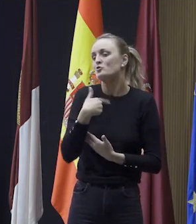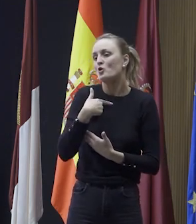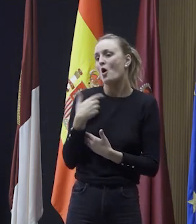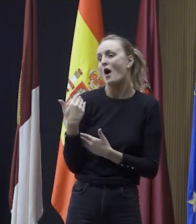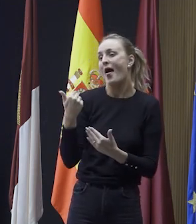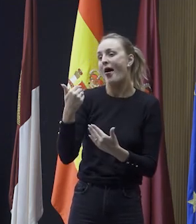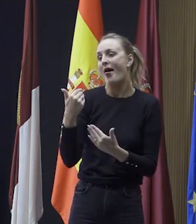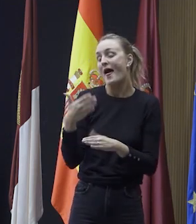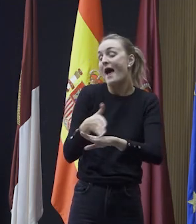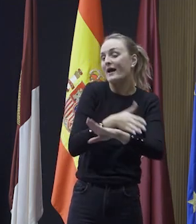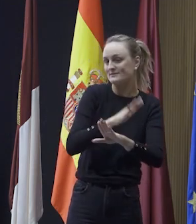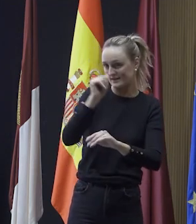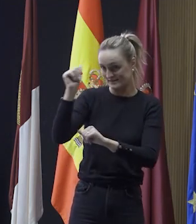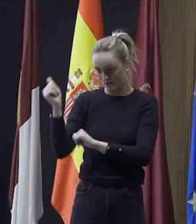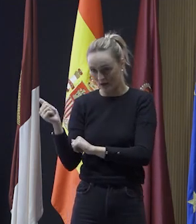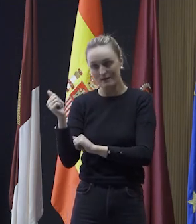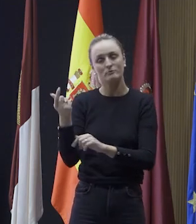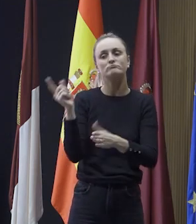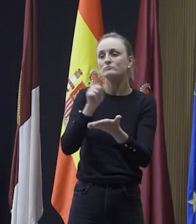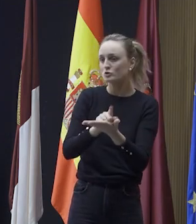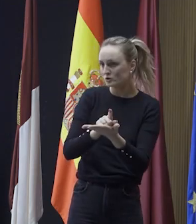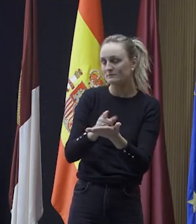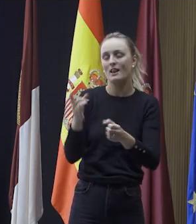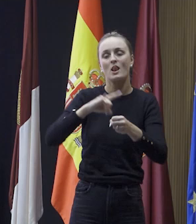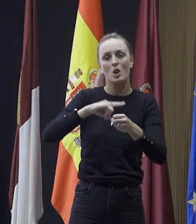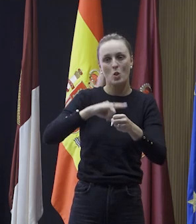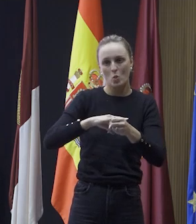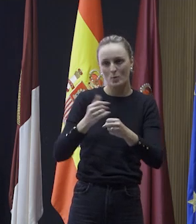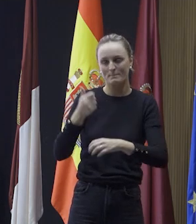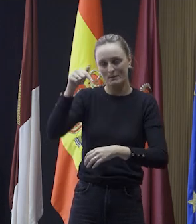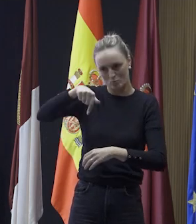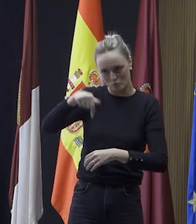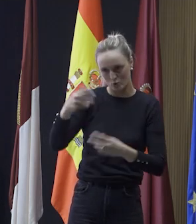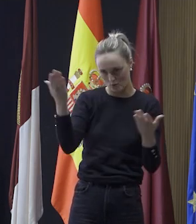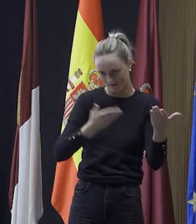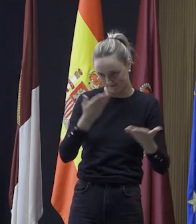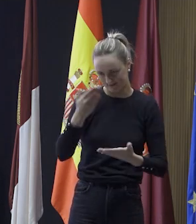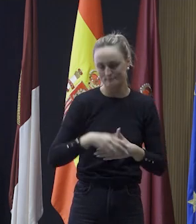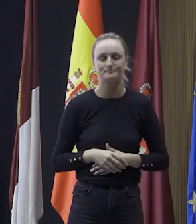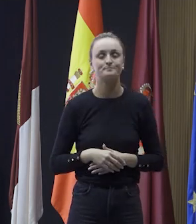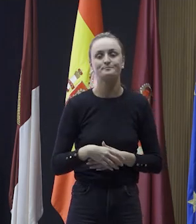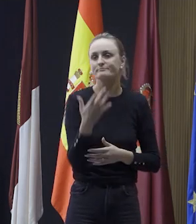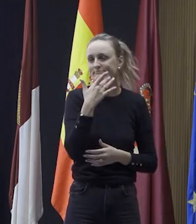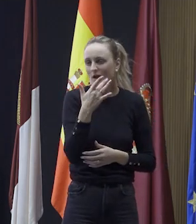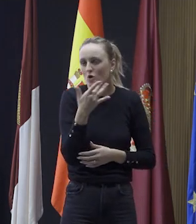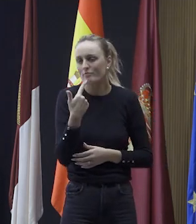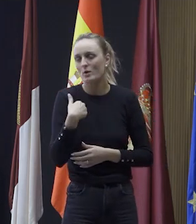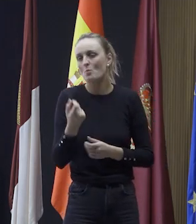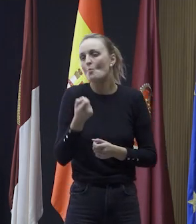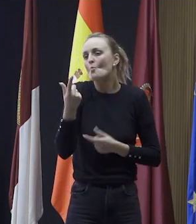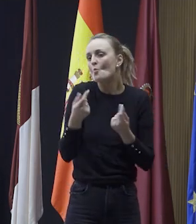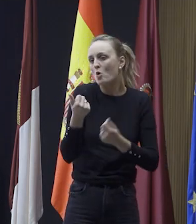pero les agradezco de nuevo el que otro lunes más estén aquí. Vamos a conocer un poquito más a